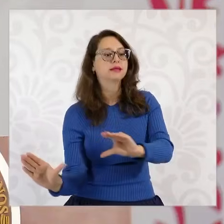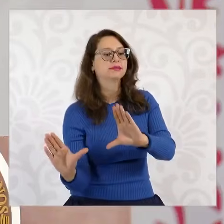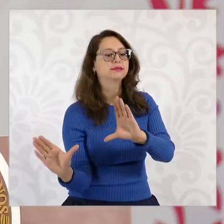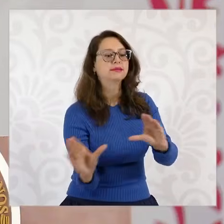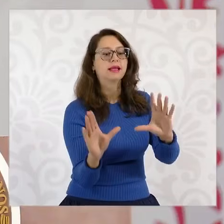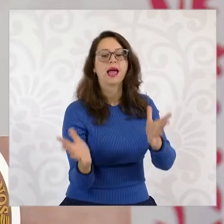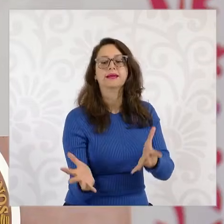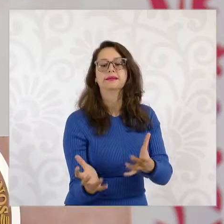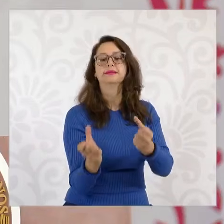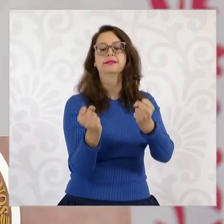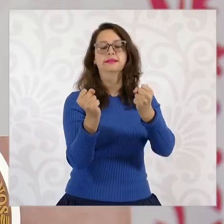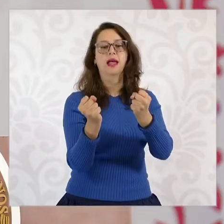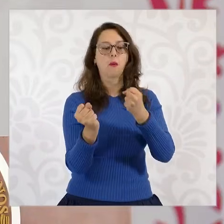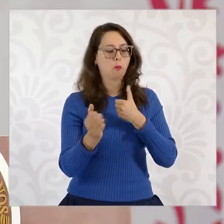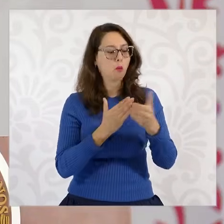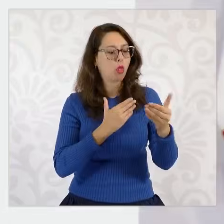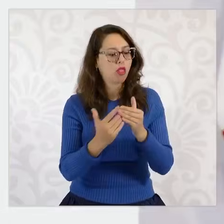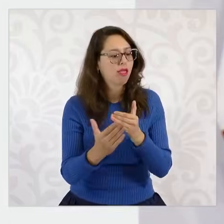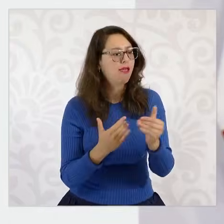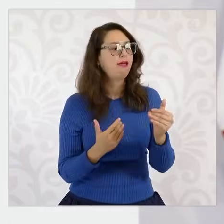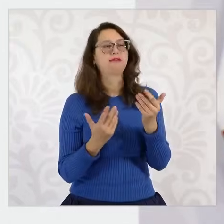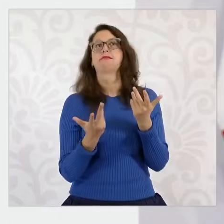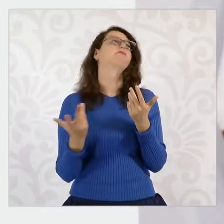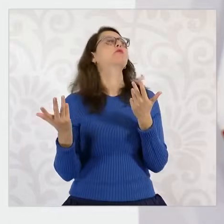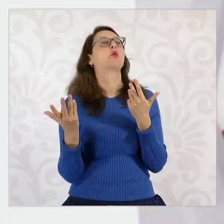que habían venido a